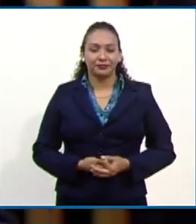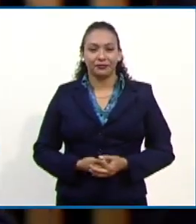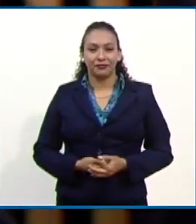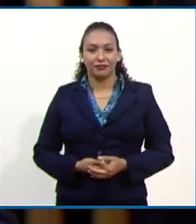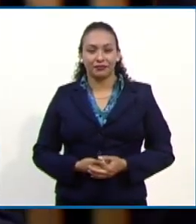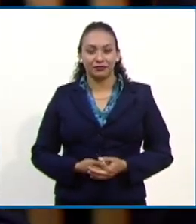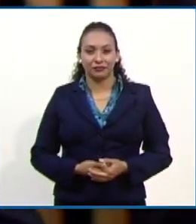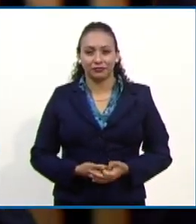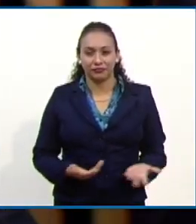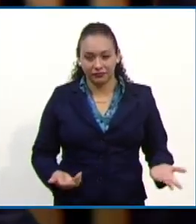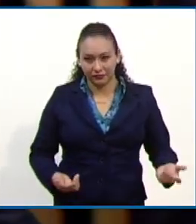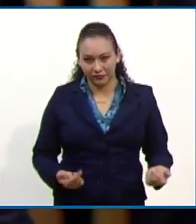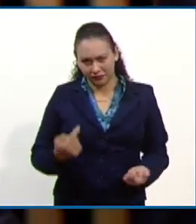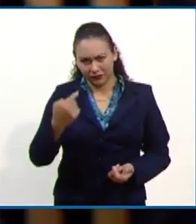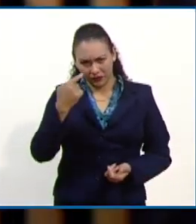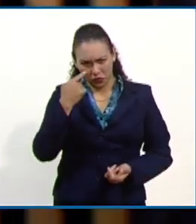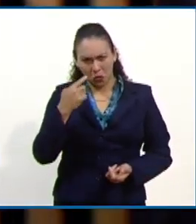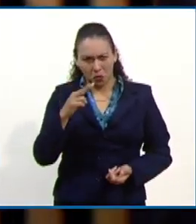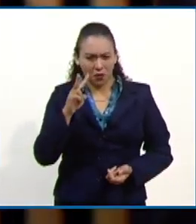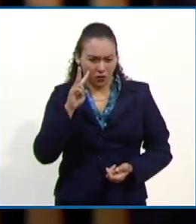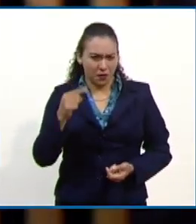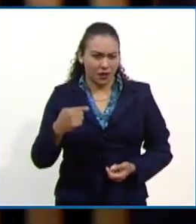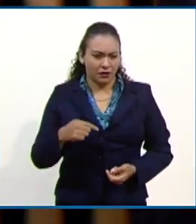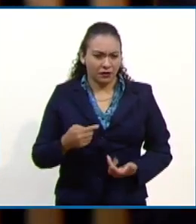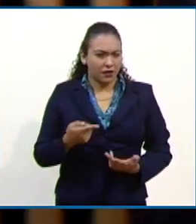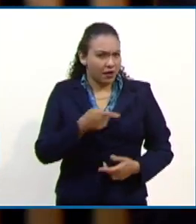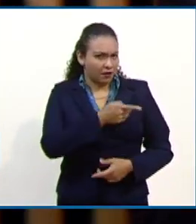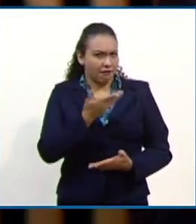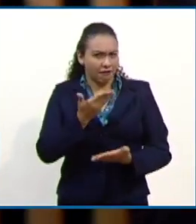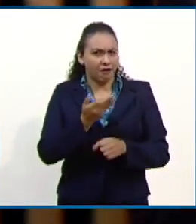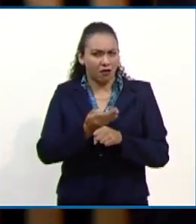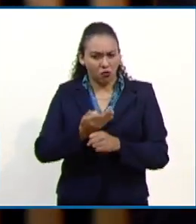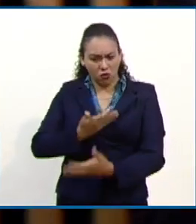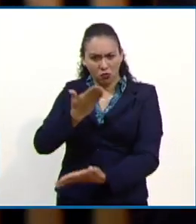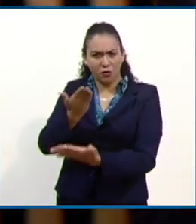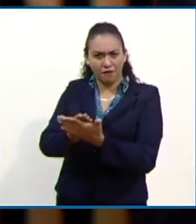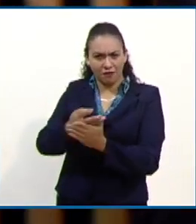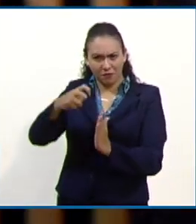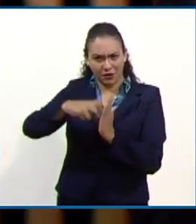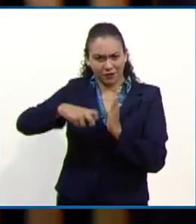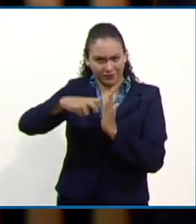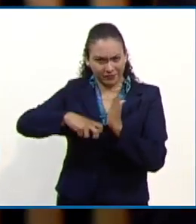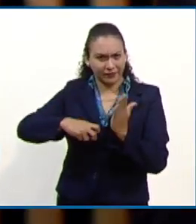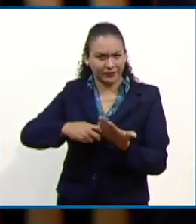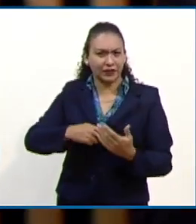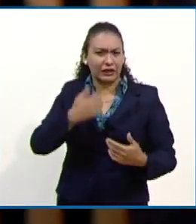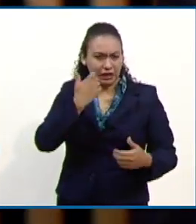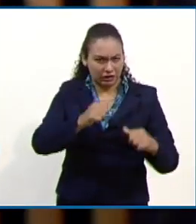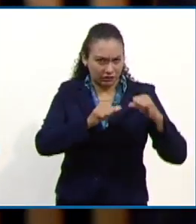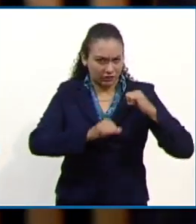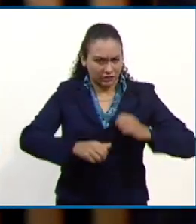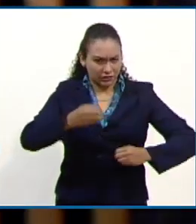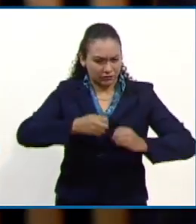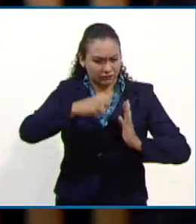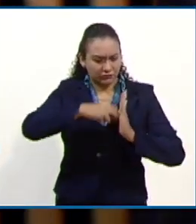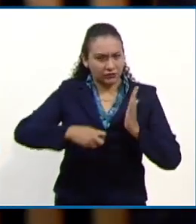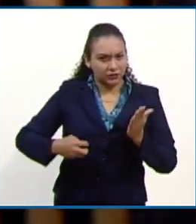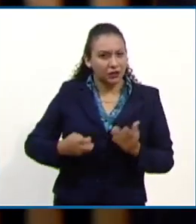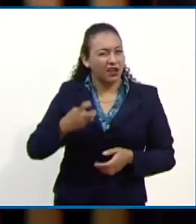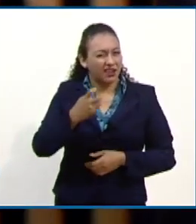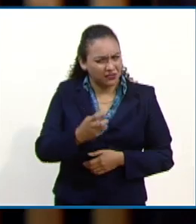Yo advierto que desde este punto de vista la iniciativa de reforma judicial parte de un